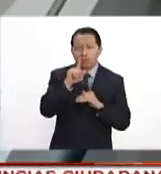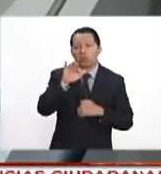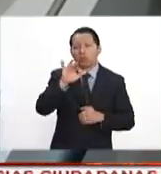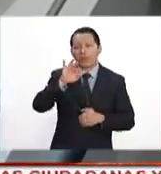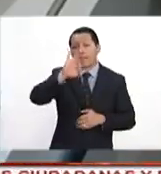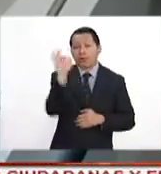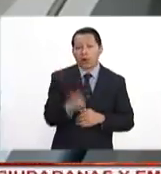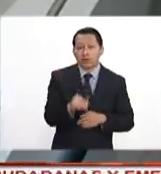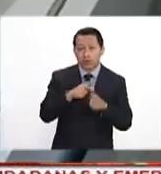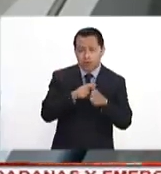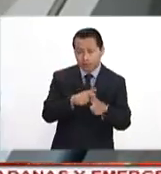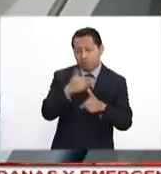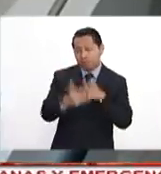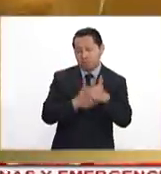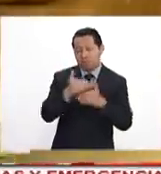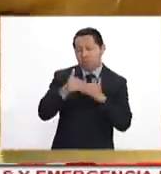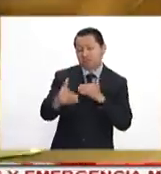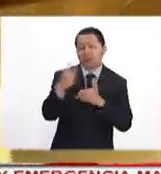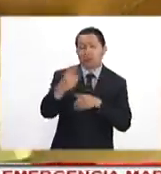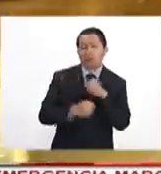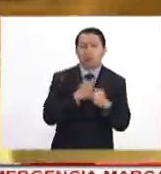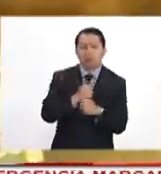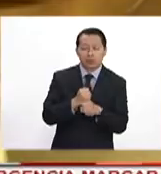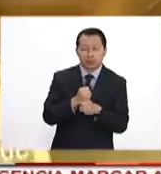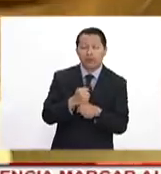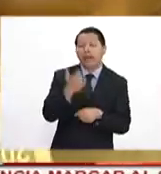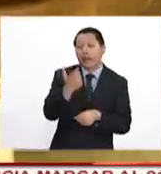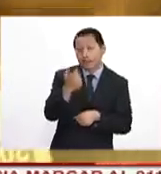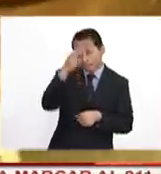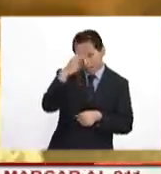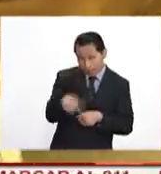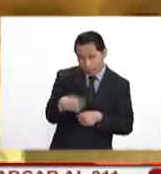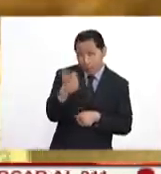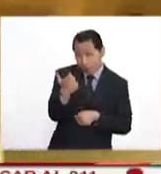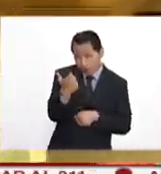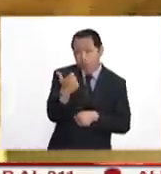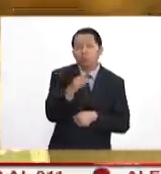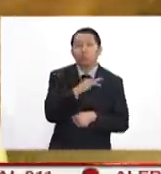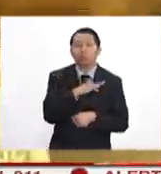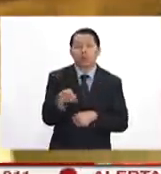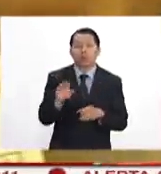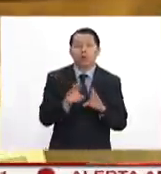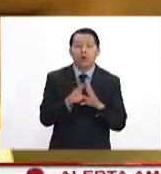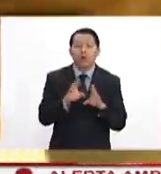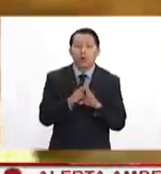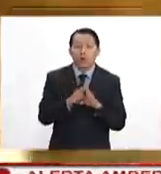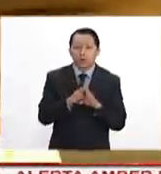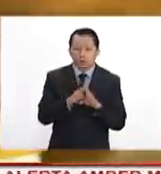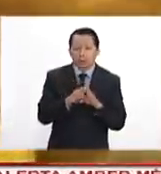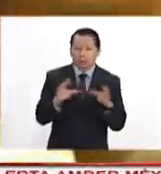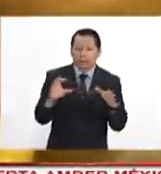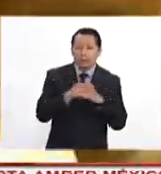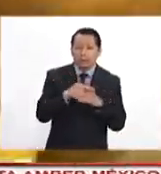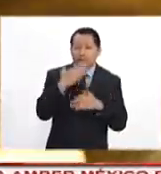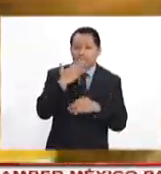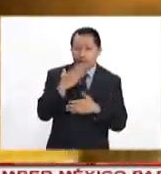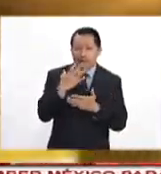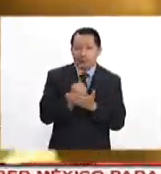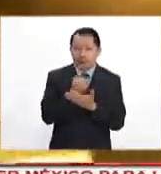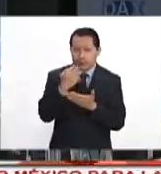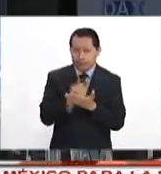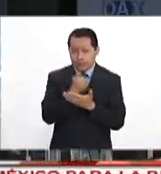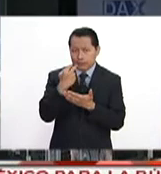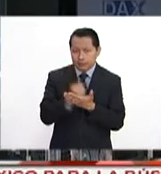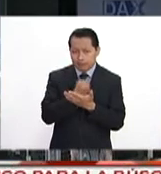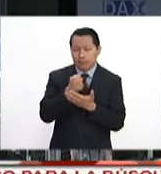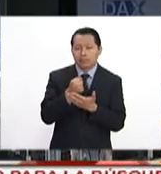50% en los próximos 2 años. La moneda mexicana reaccionó de forma rápida y por supuesto obtuvo